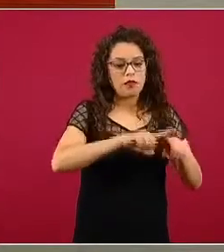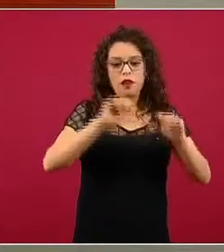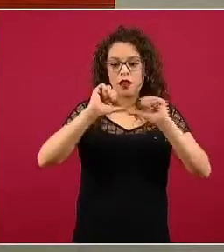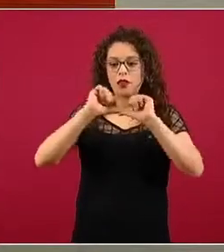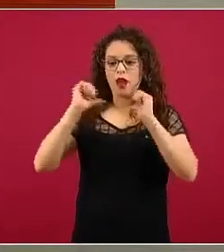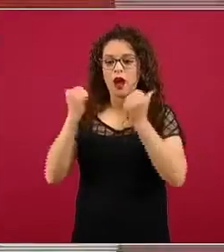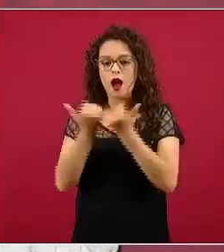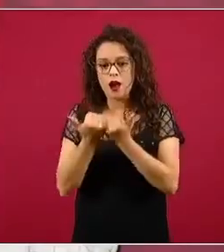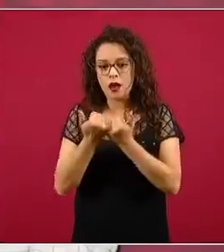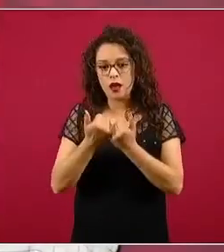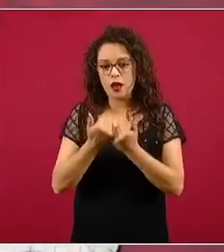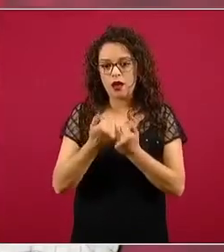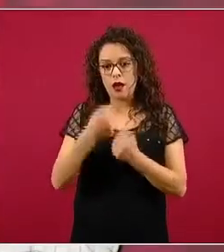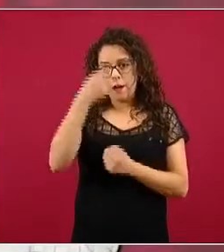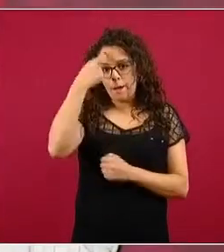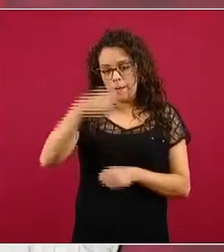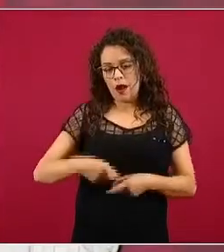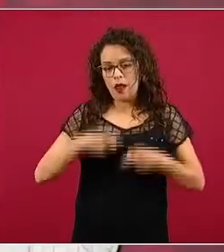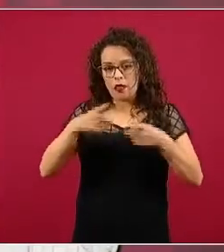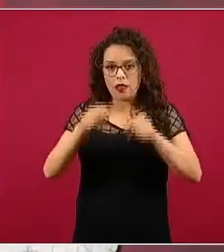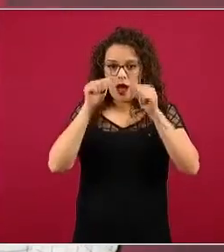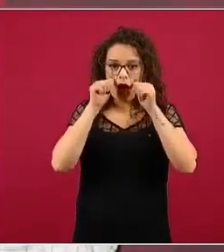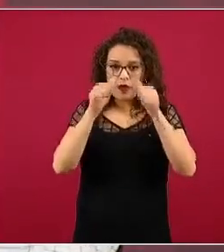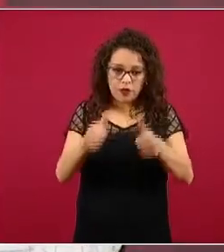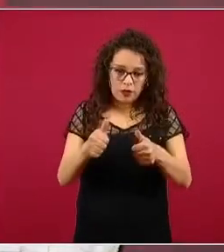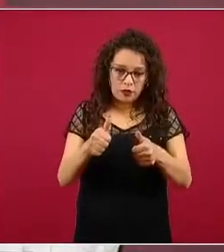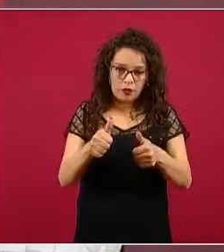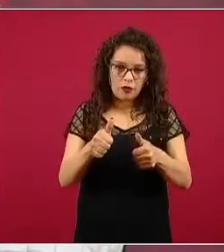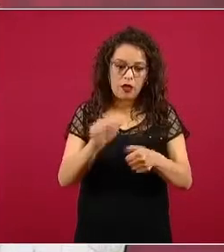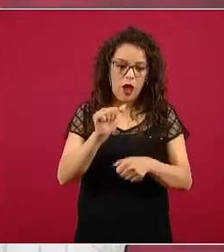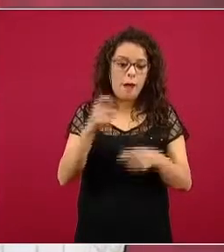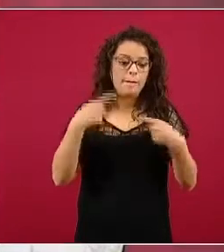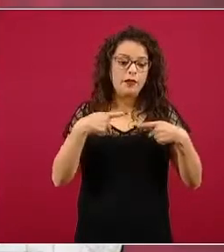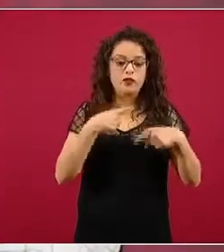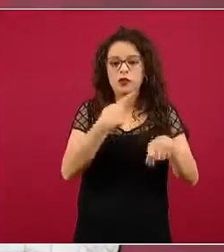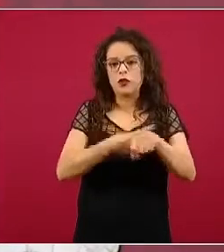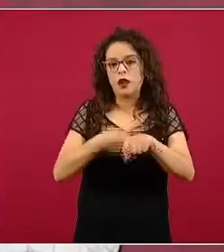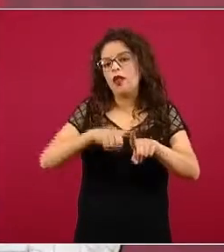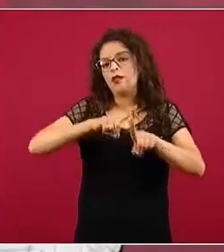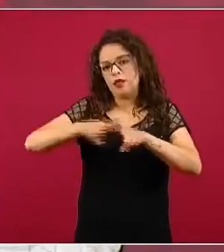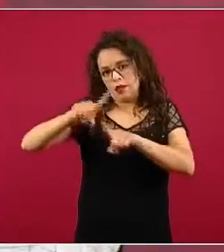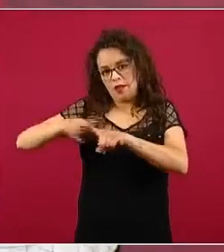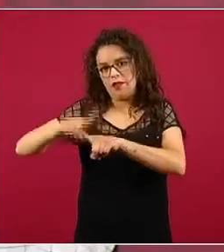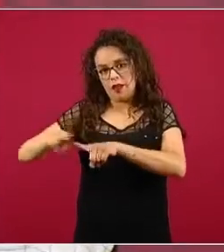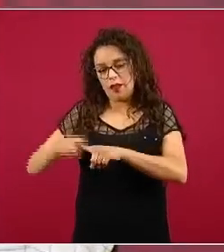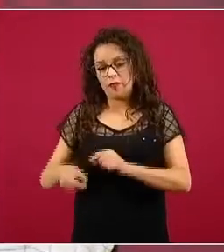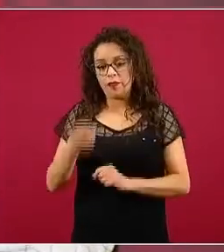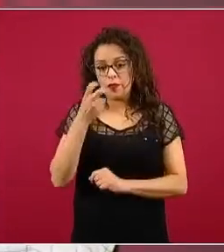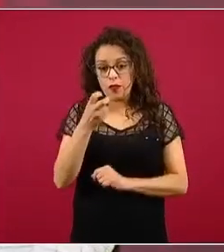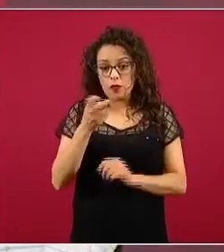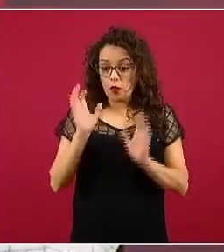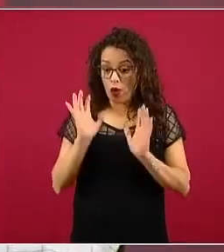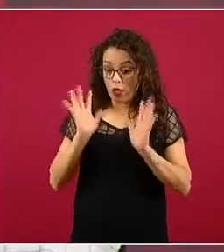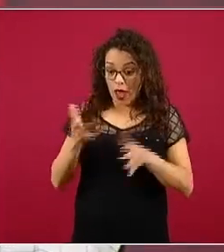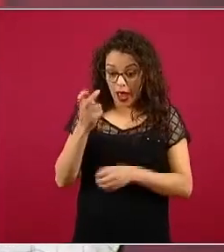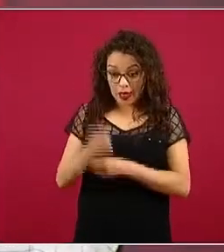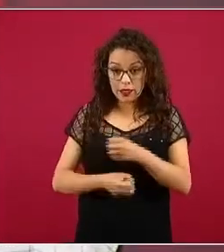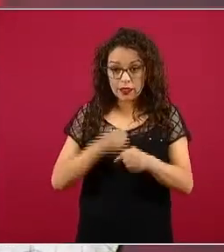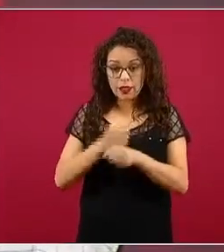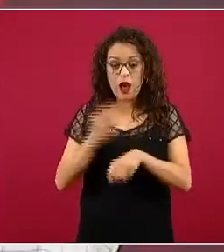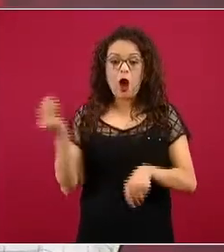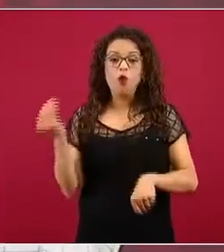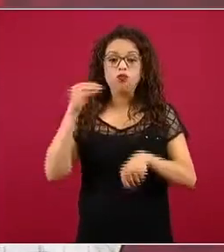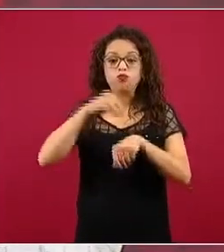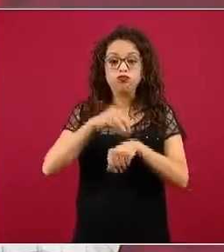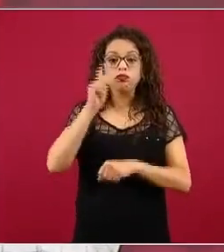la atención médica de los pacientes, y que es por eso que se implementó ya a partir de este año